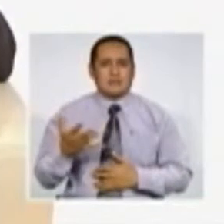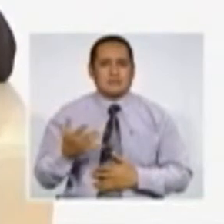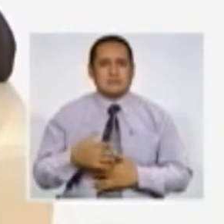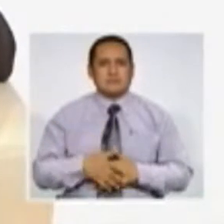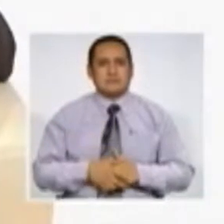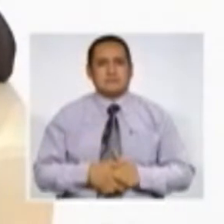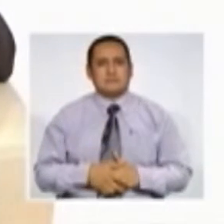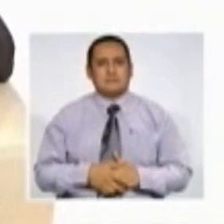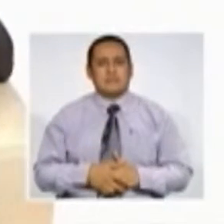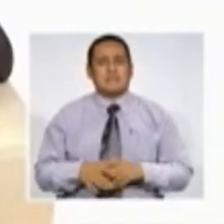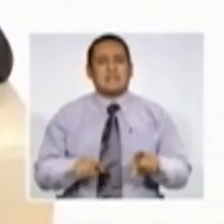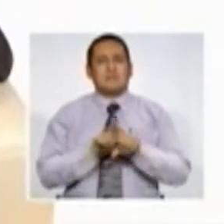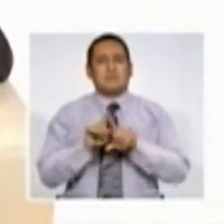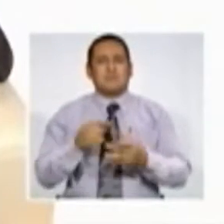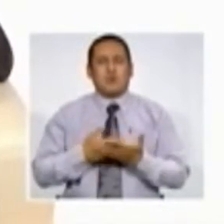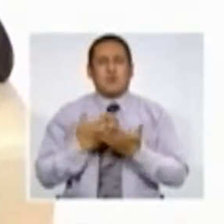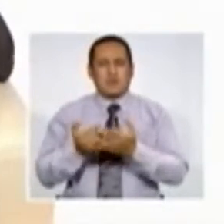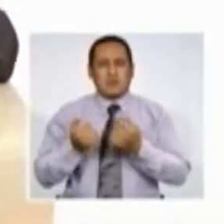particulares,